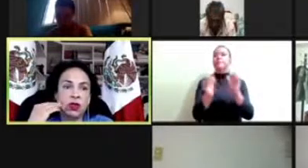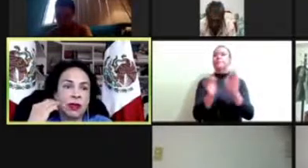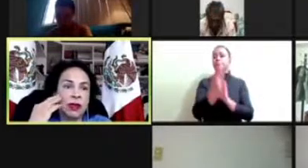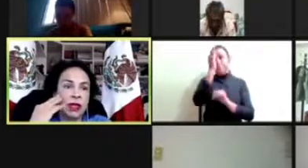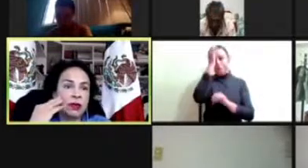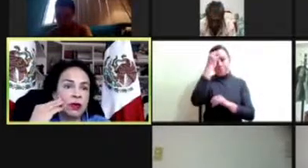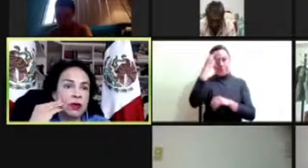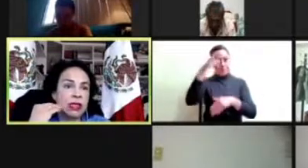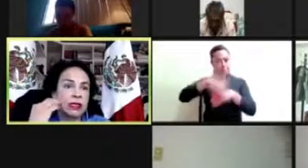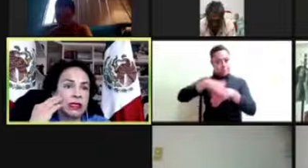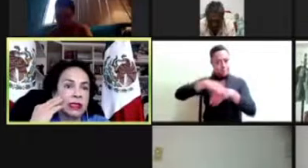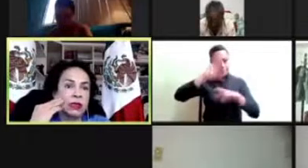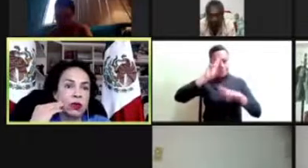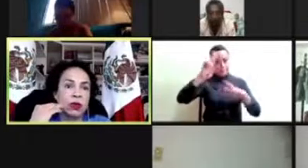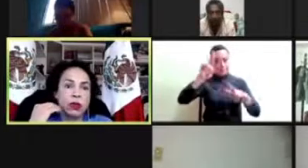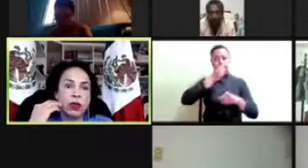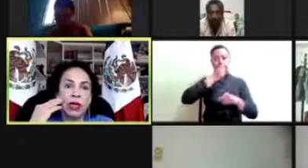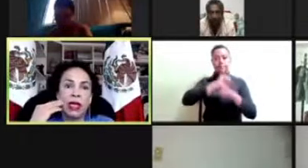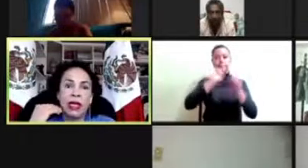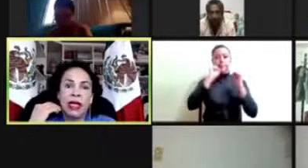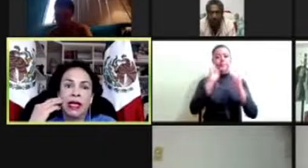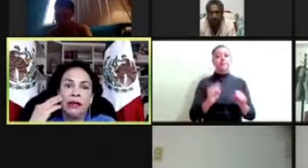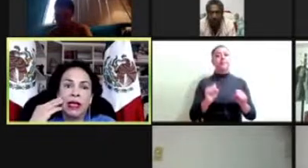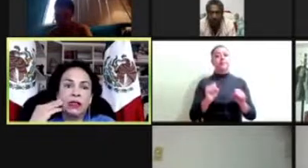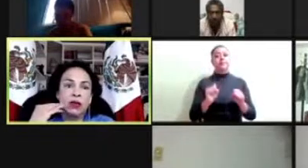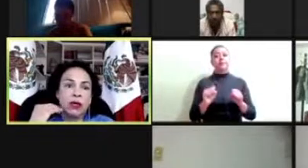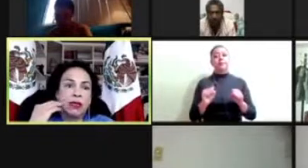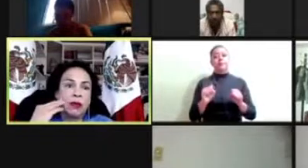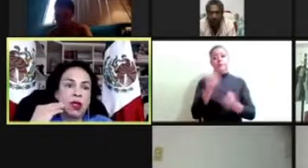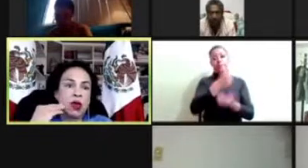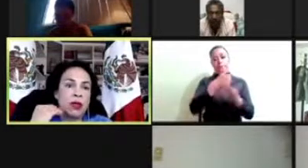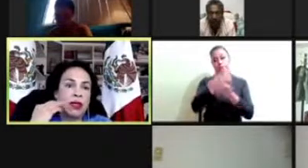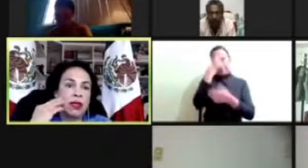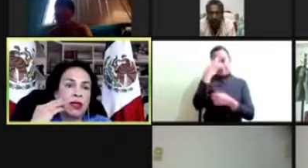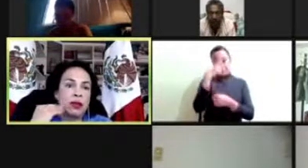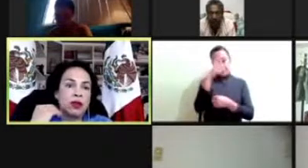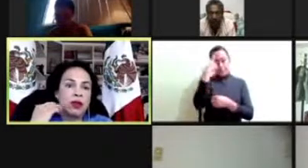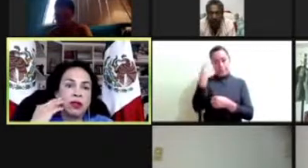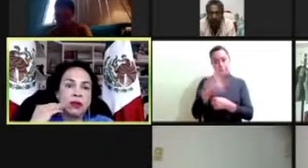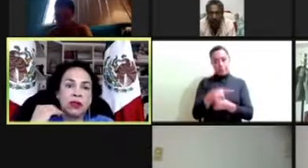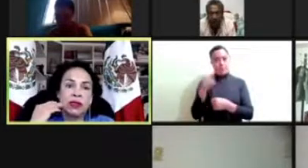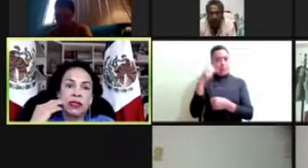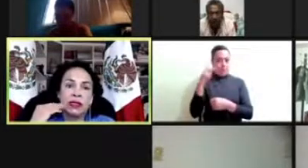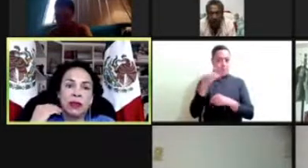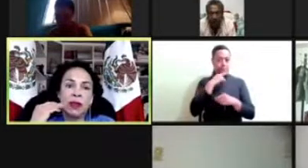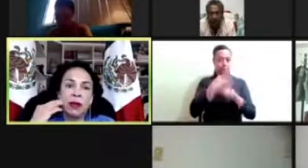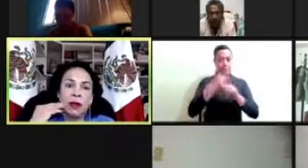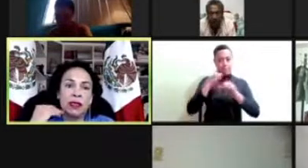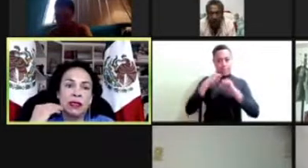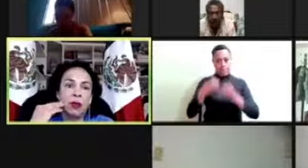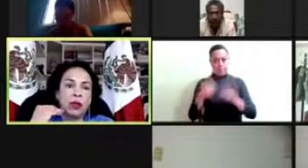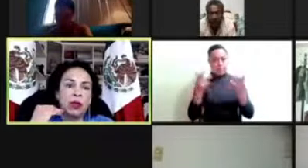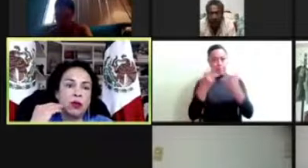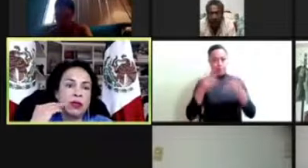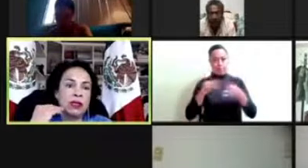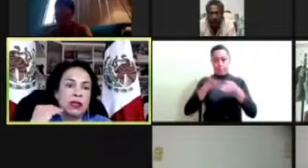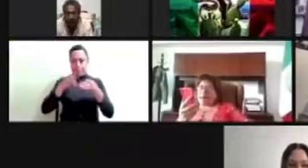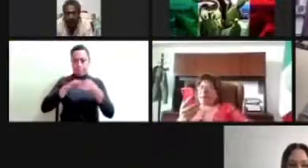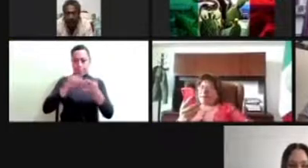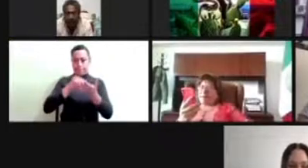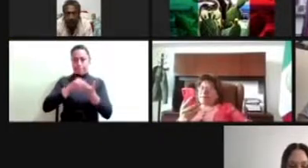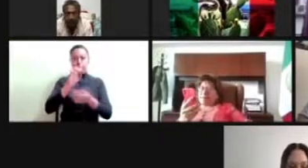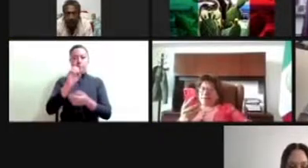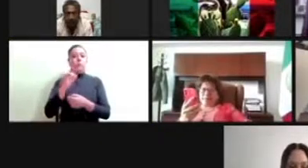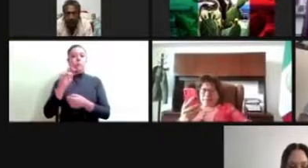manera respetuosa a la Secretaría de Seguridad Ciudadana de la Ciudad de México para que en el ámbito de sus atribuciones realice de manera permanente el operativo pasajero seguro en el